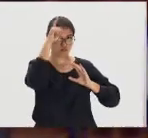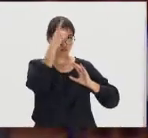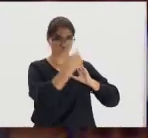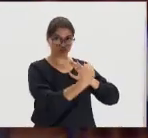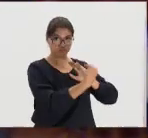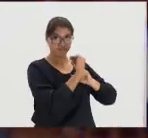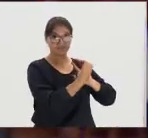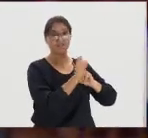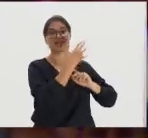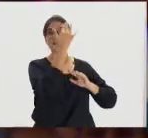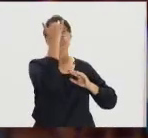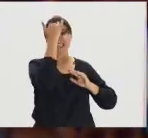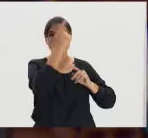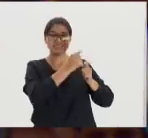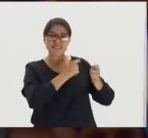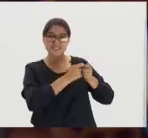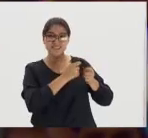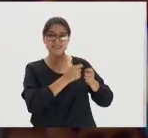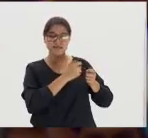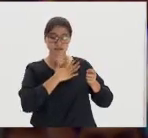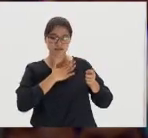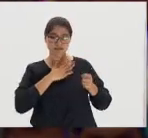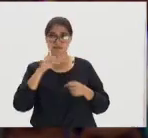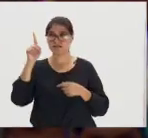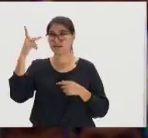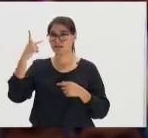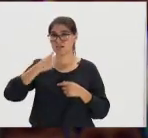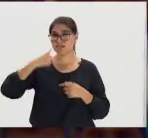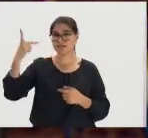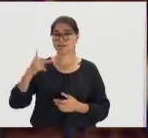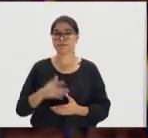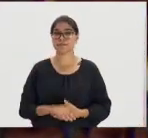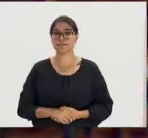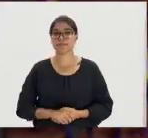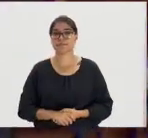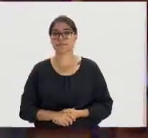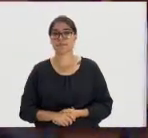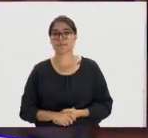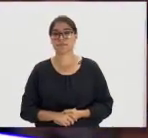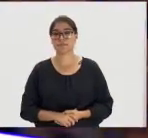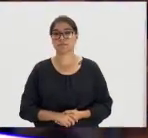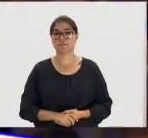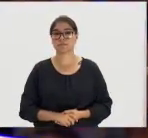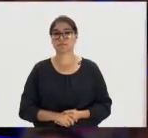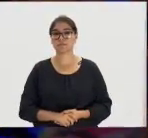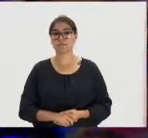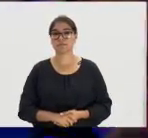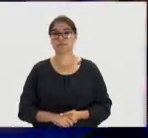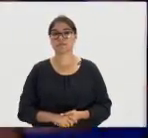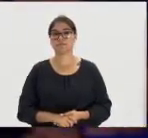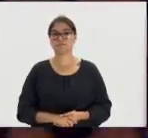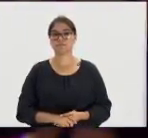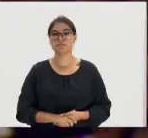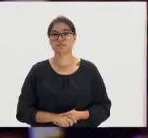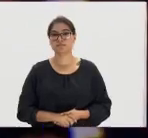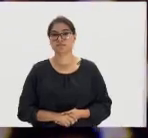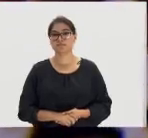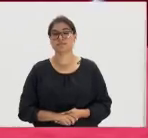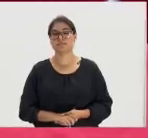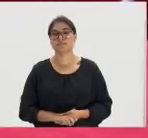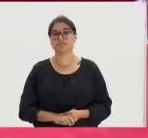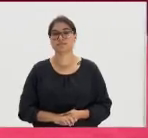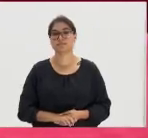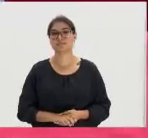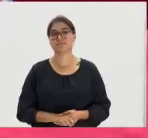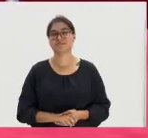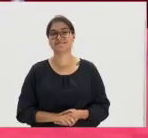Dios aquí. Dios no tiene nada que ver en nuestro relato. Y cuando digo que no tiene nada que ver, no tiene nada que ver. Dice la palabra